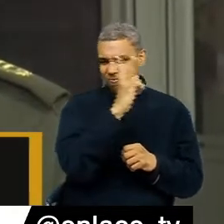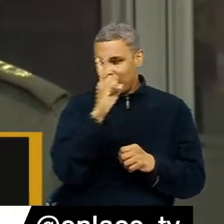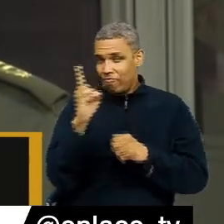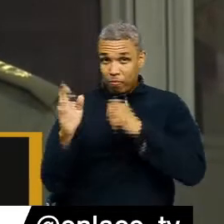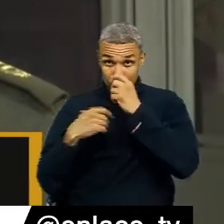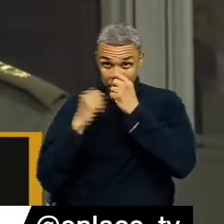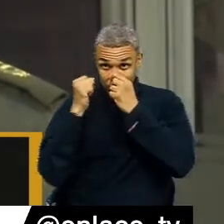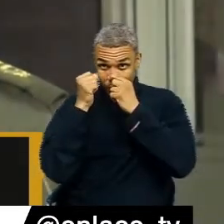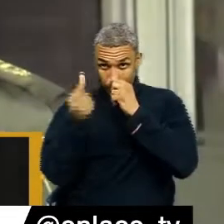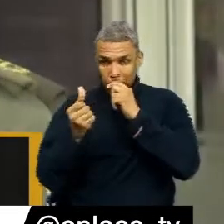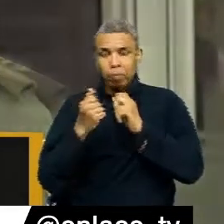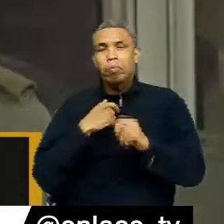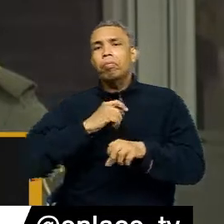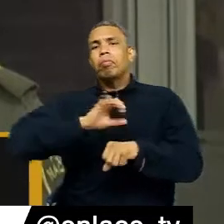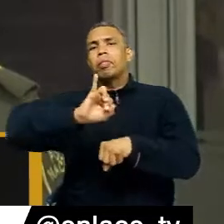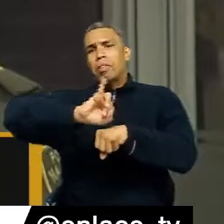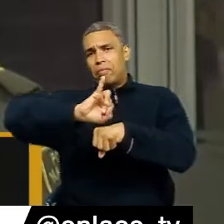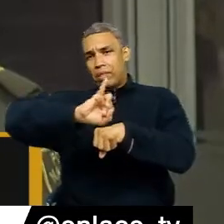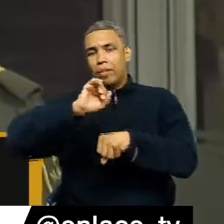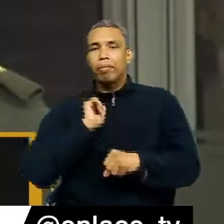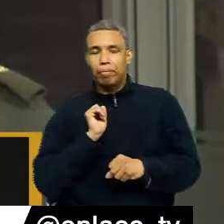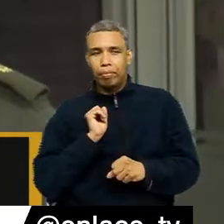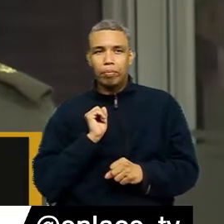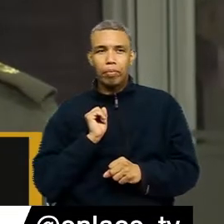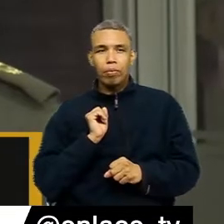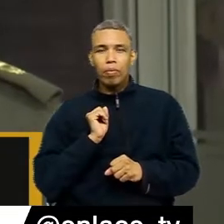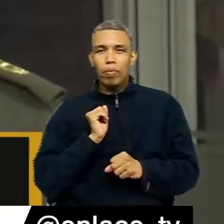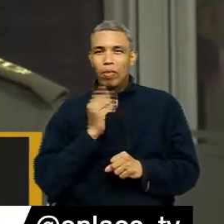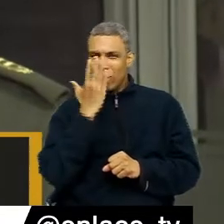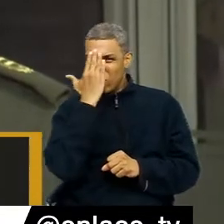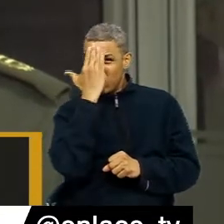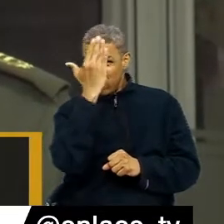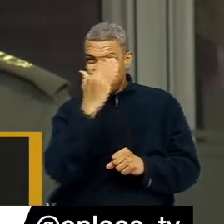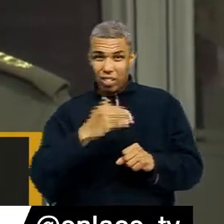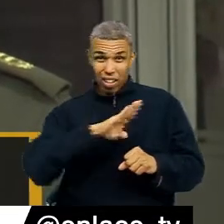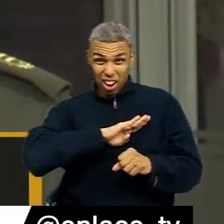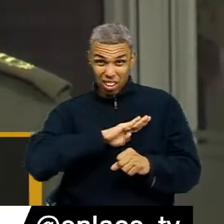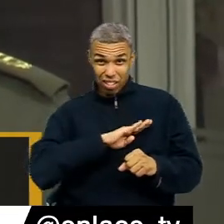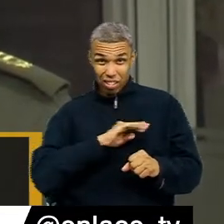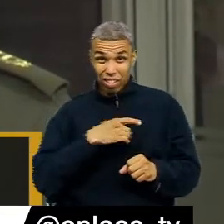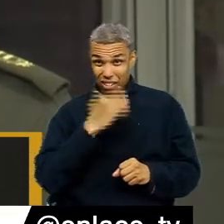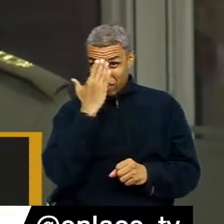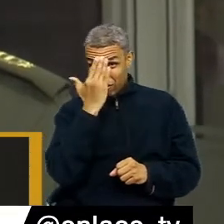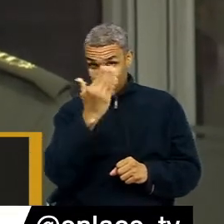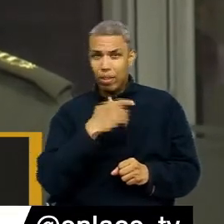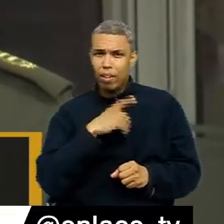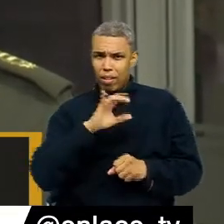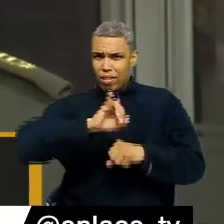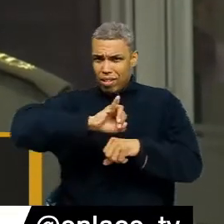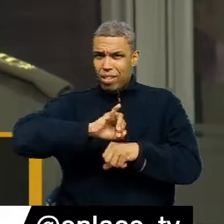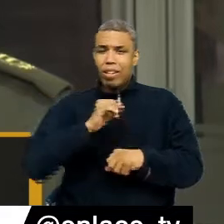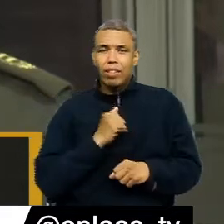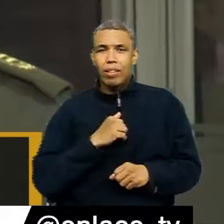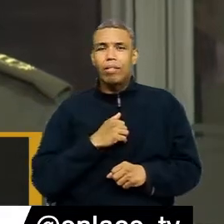con la presencia del señor obispo. Además, en horas de la tarde vamos a realizar una ceremonia en la cual pretendemos,